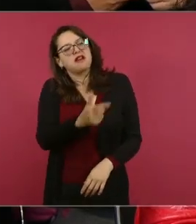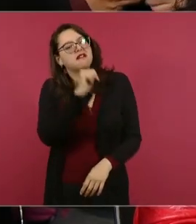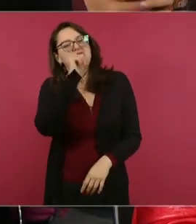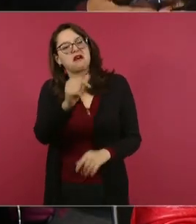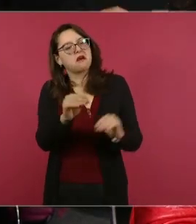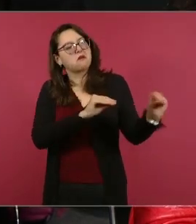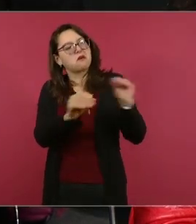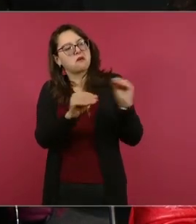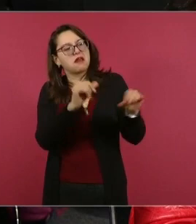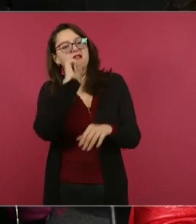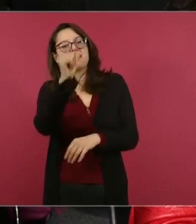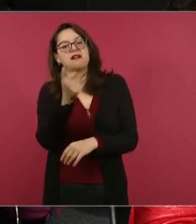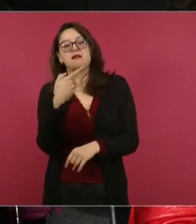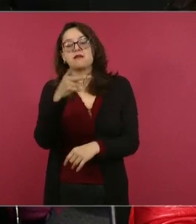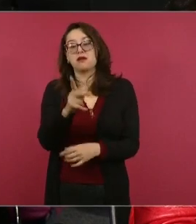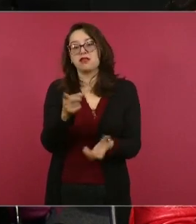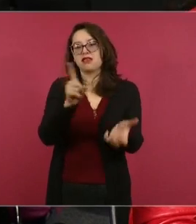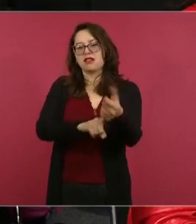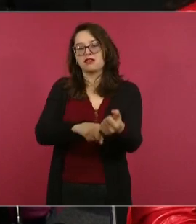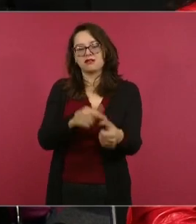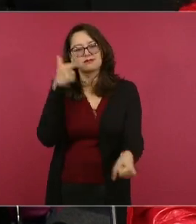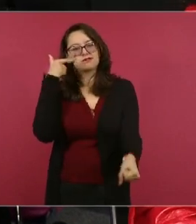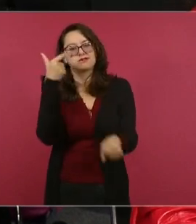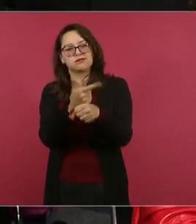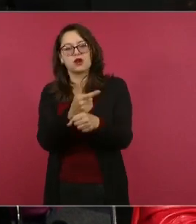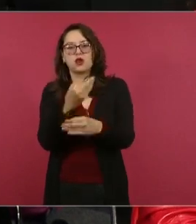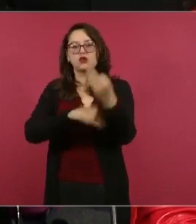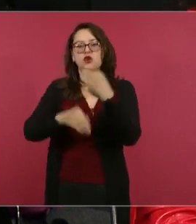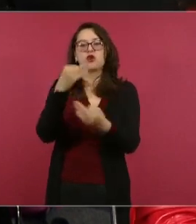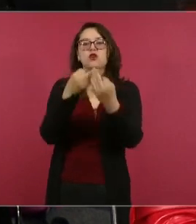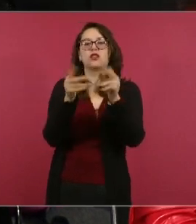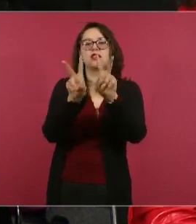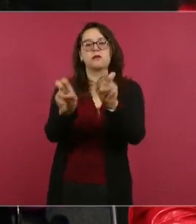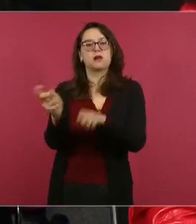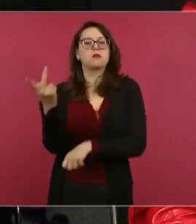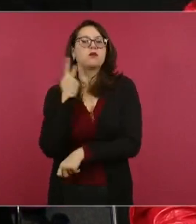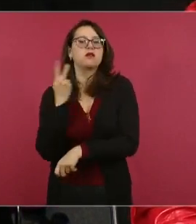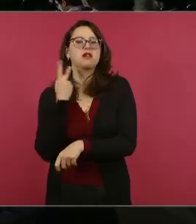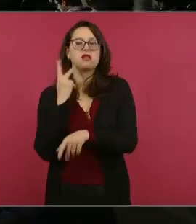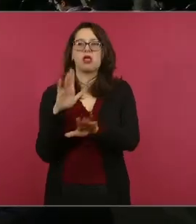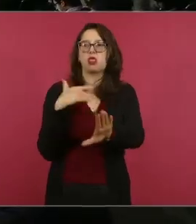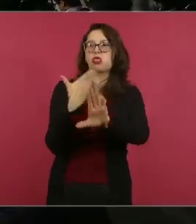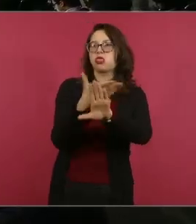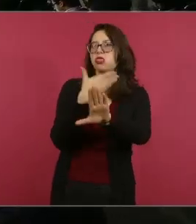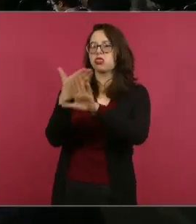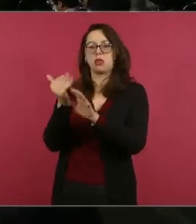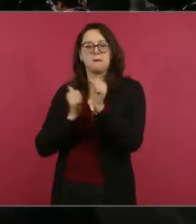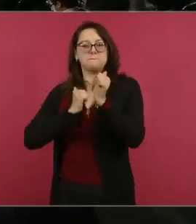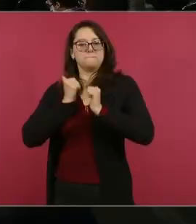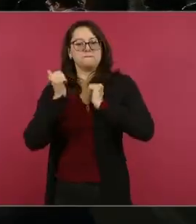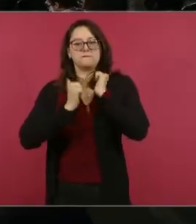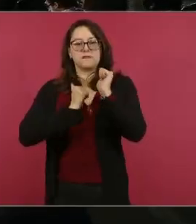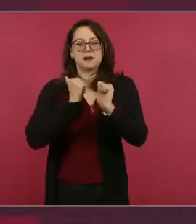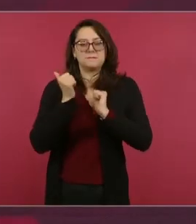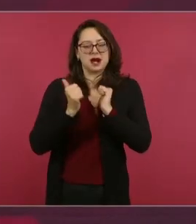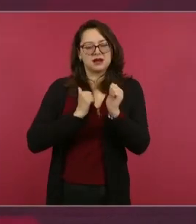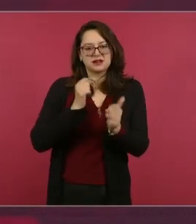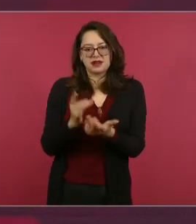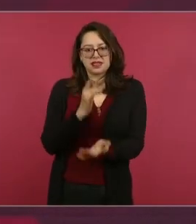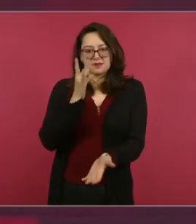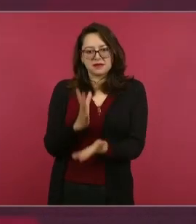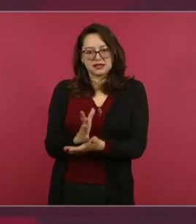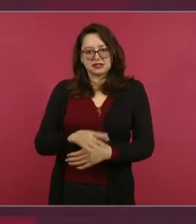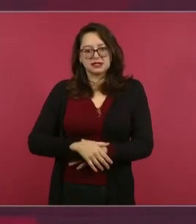tomando como un tema político en la catástrofe que se vivió en Acapulco? pues ya creo que